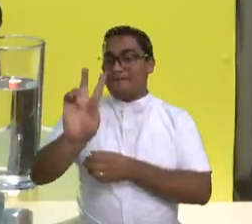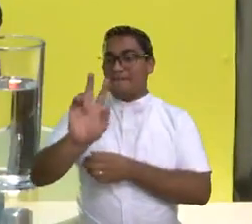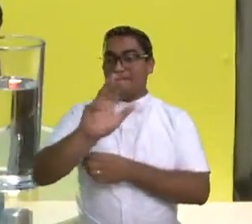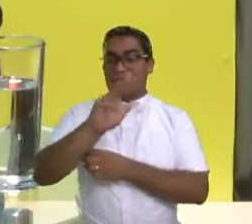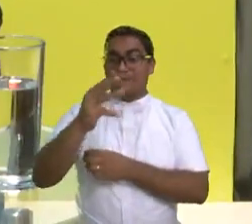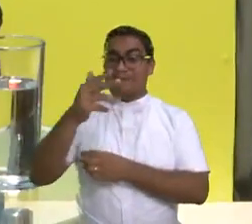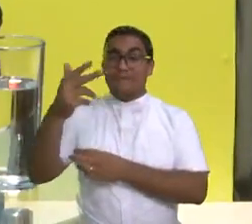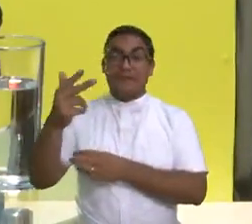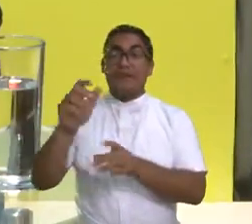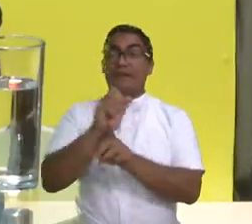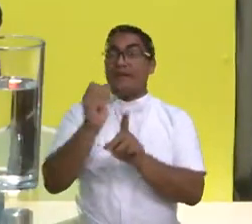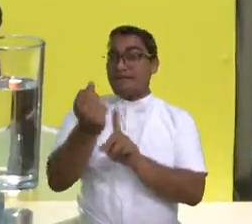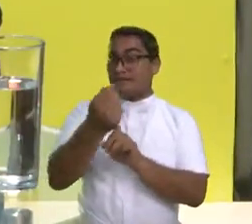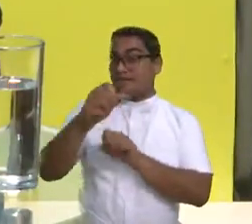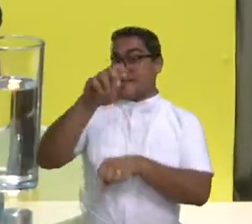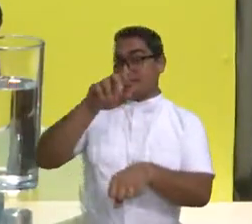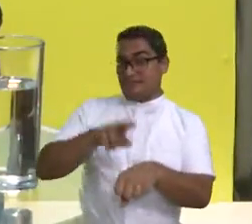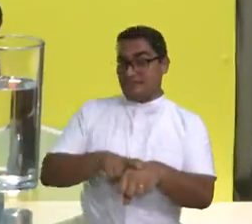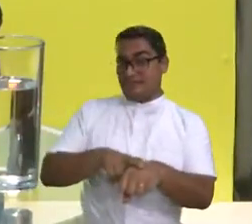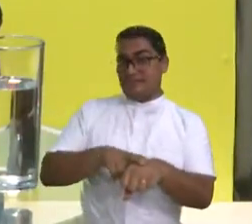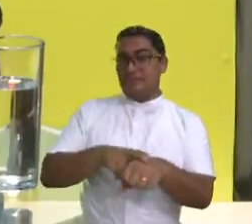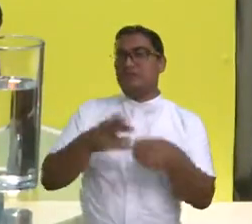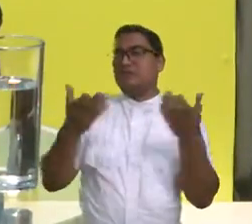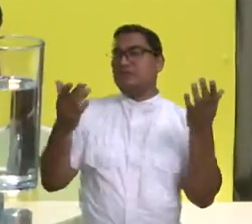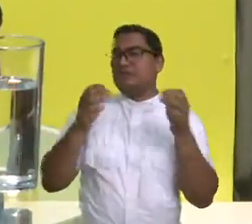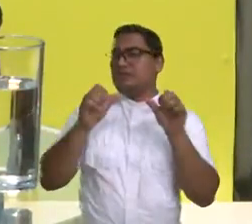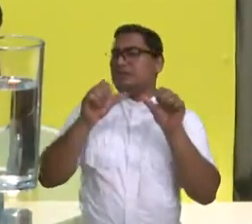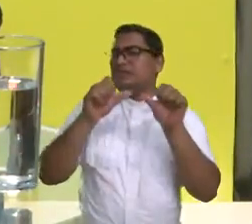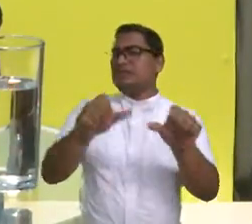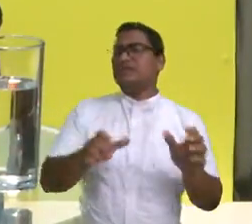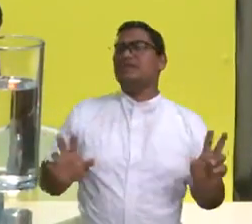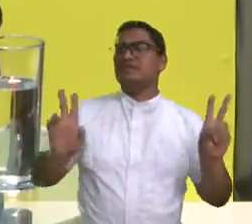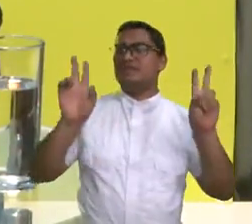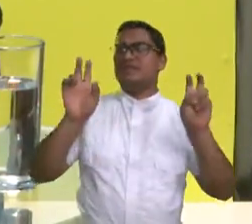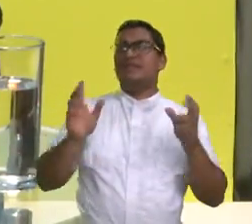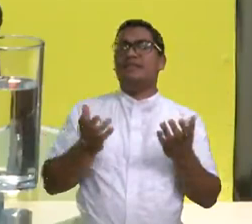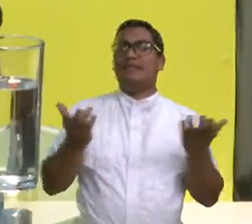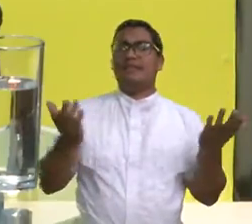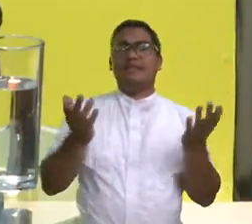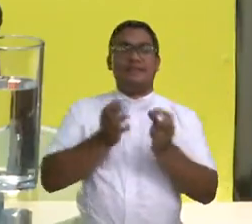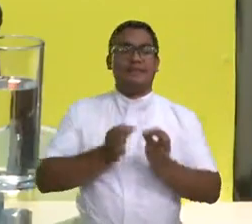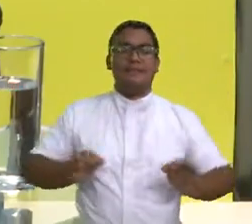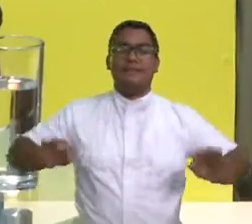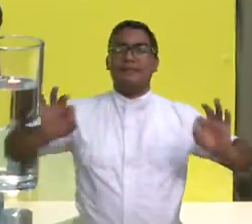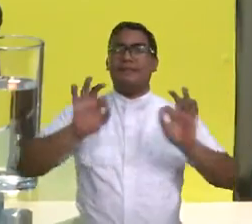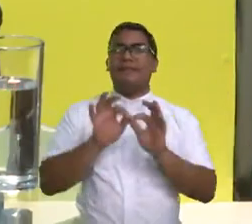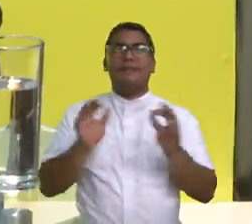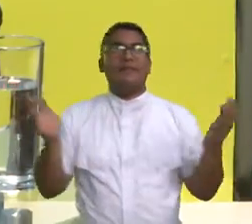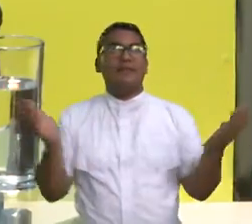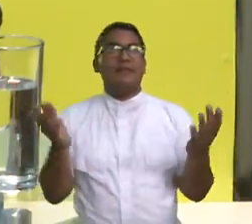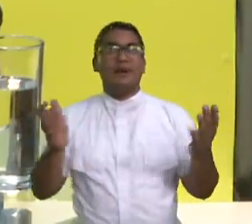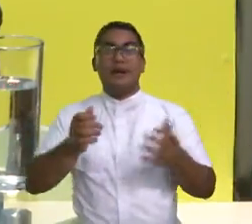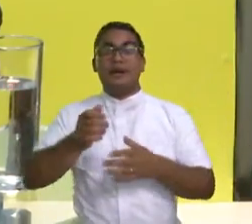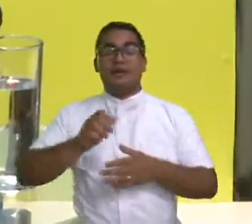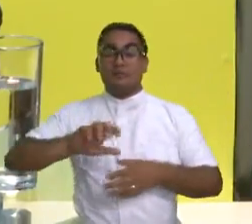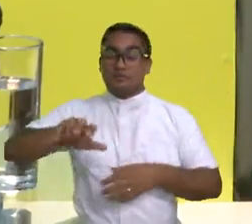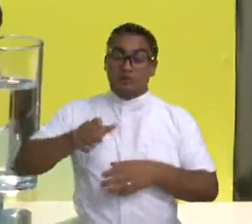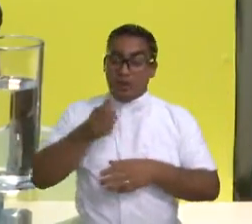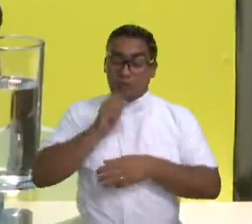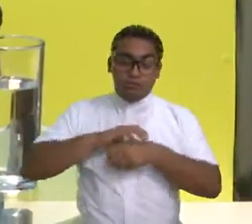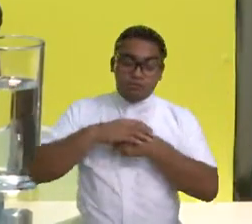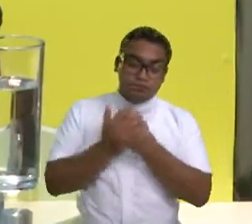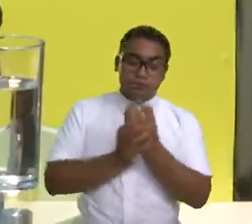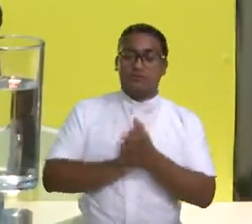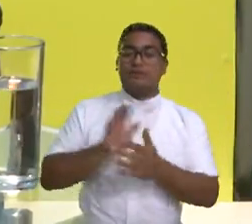El canal de la Asamblea Nacional. Seguimos con nuestro tema, importancia de lavado de las manos. Tenemos